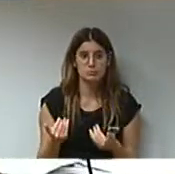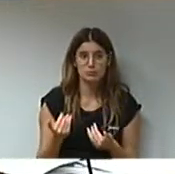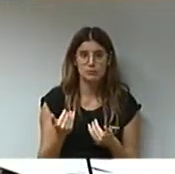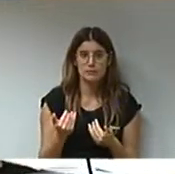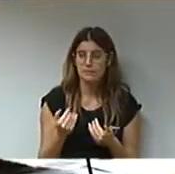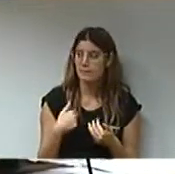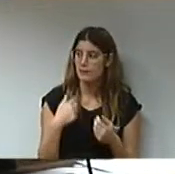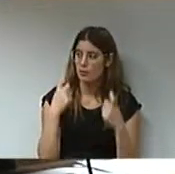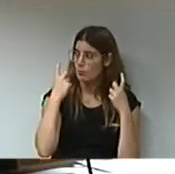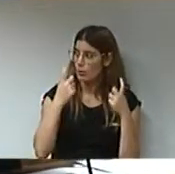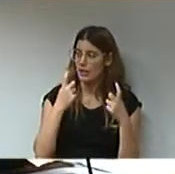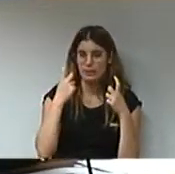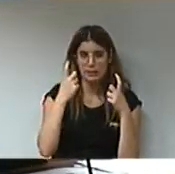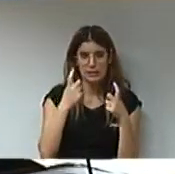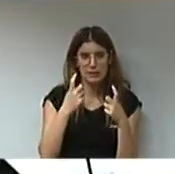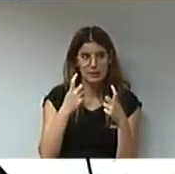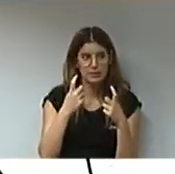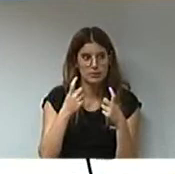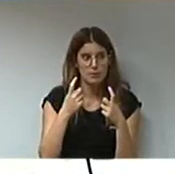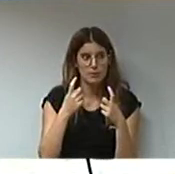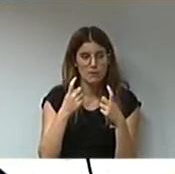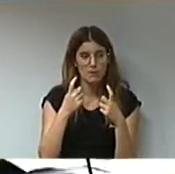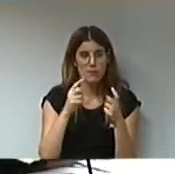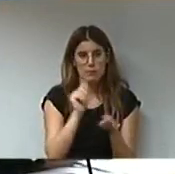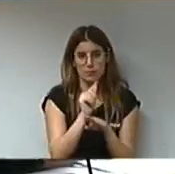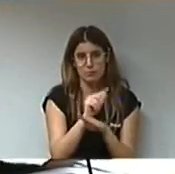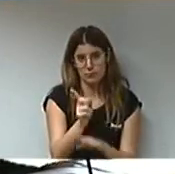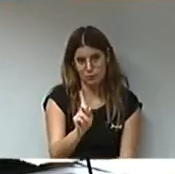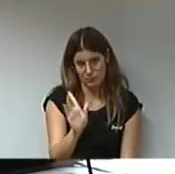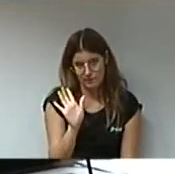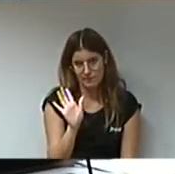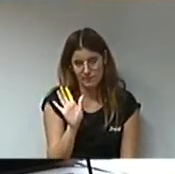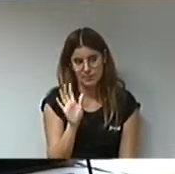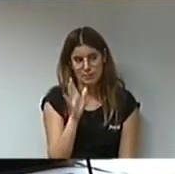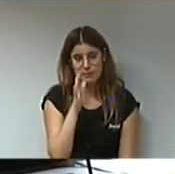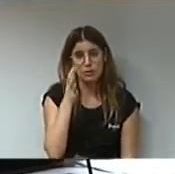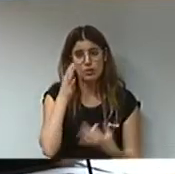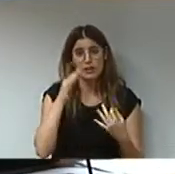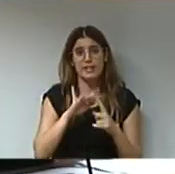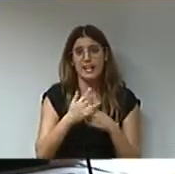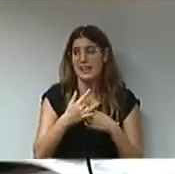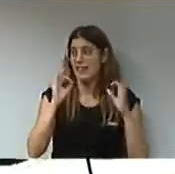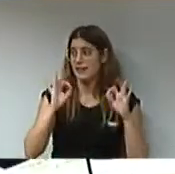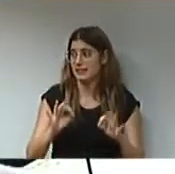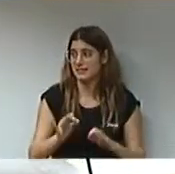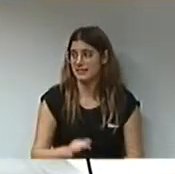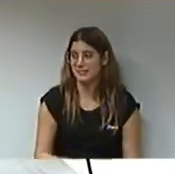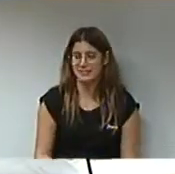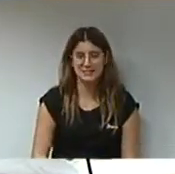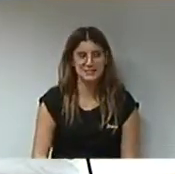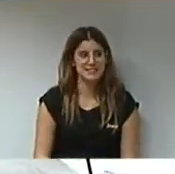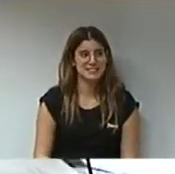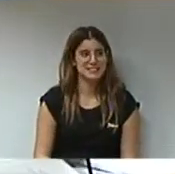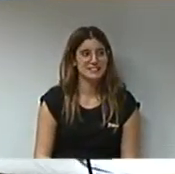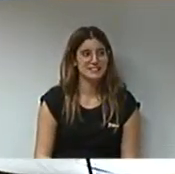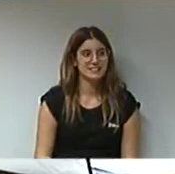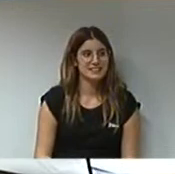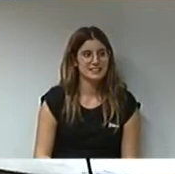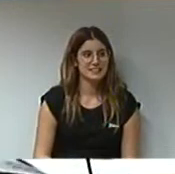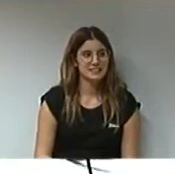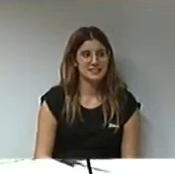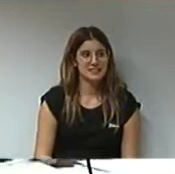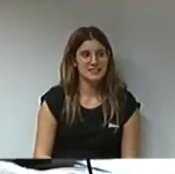voy a intentar no ofender, pero la realidad es la que es. Usted ha dicho aquí